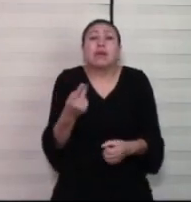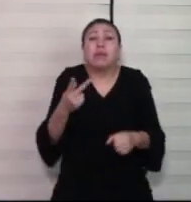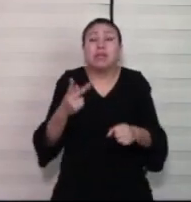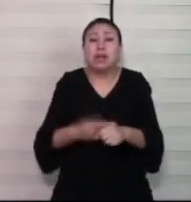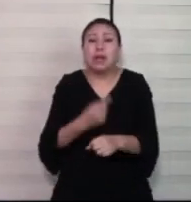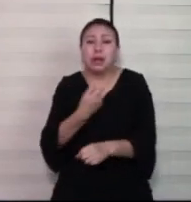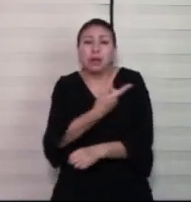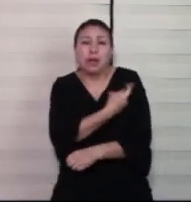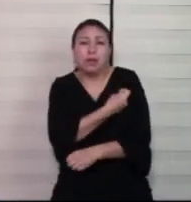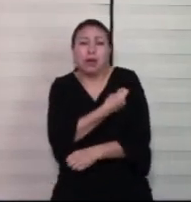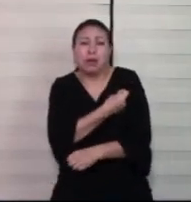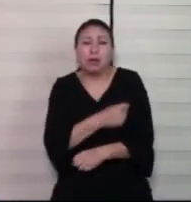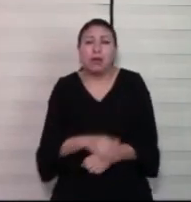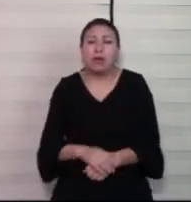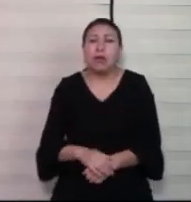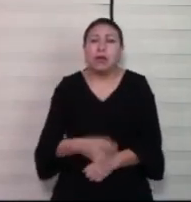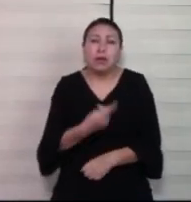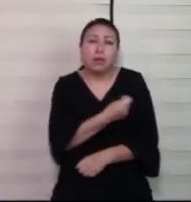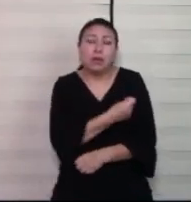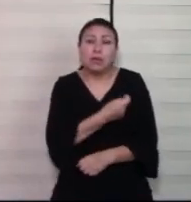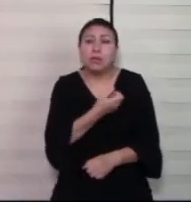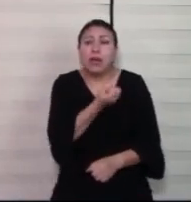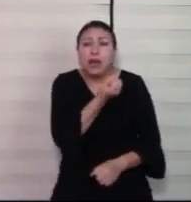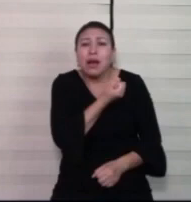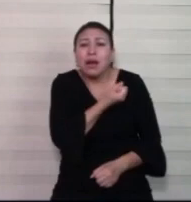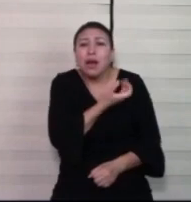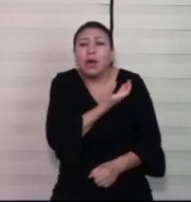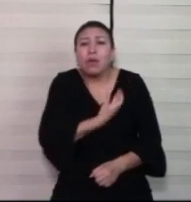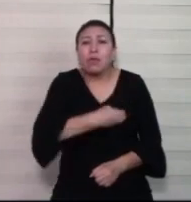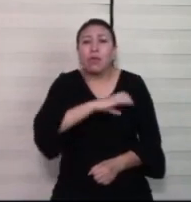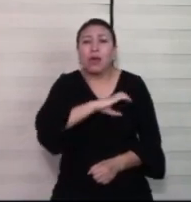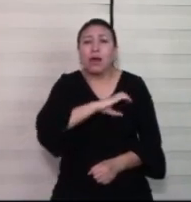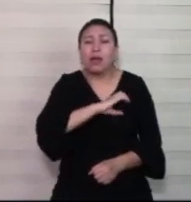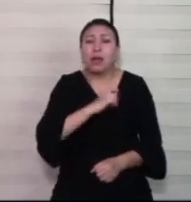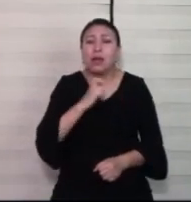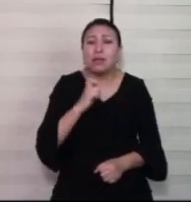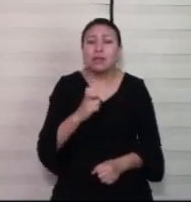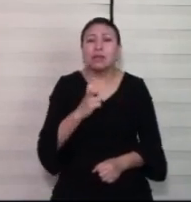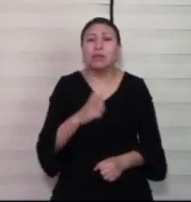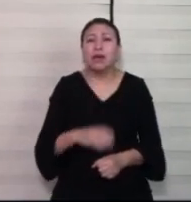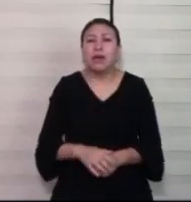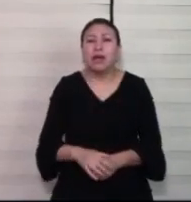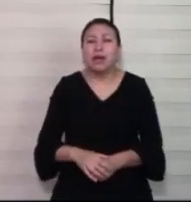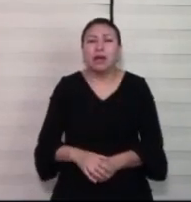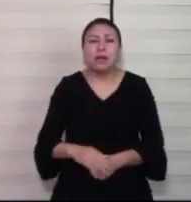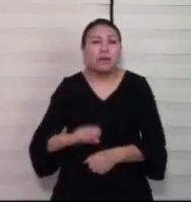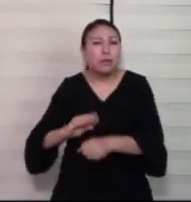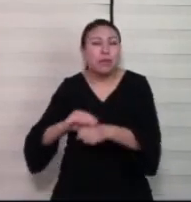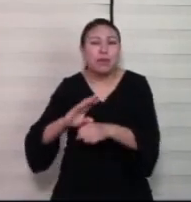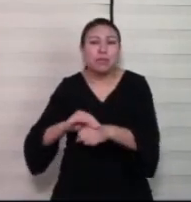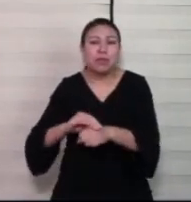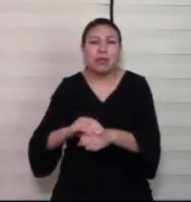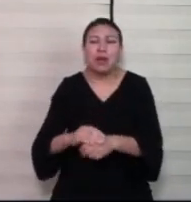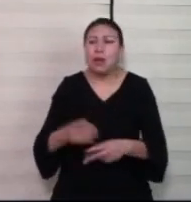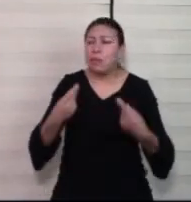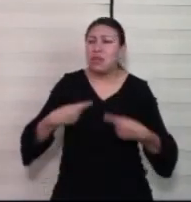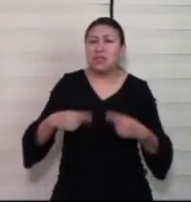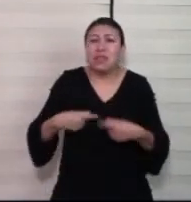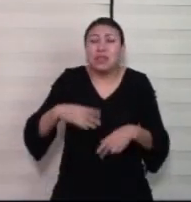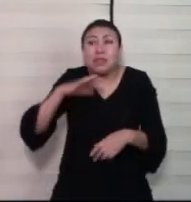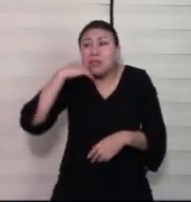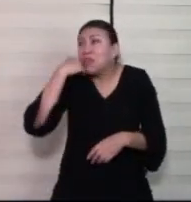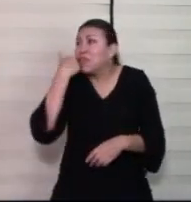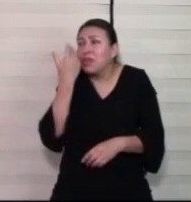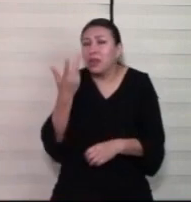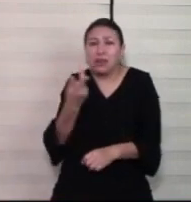es para impedir. Hay mucha gente todavía que se niega a ser vacunado. Personas que dicen,